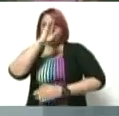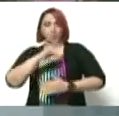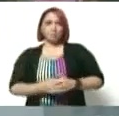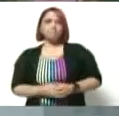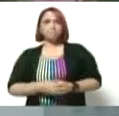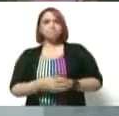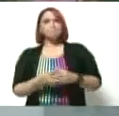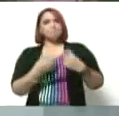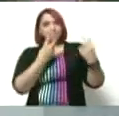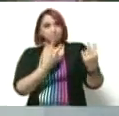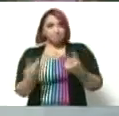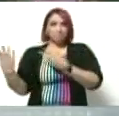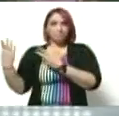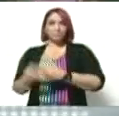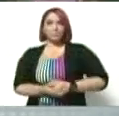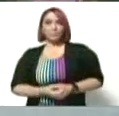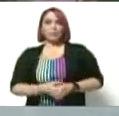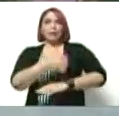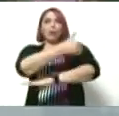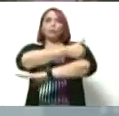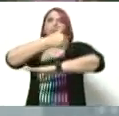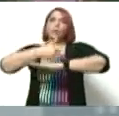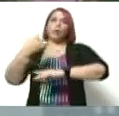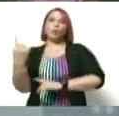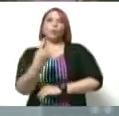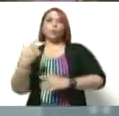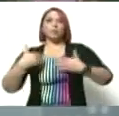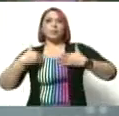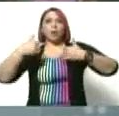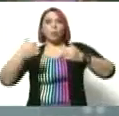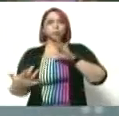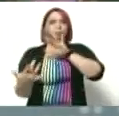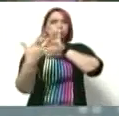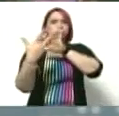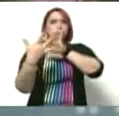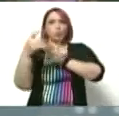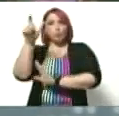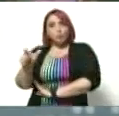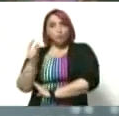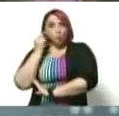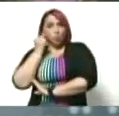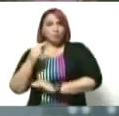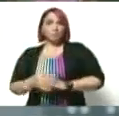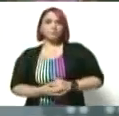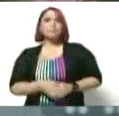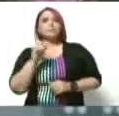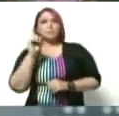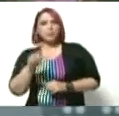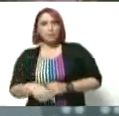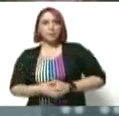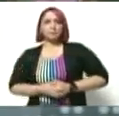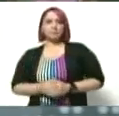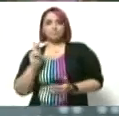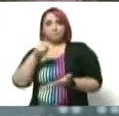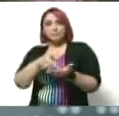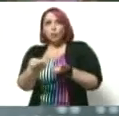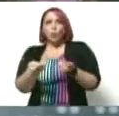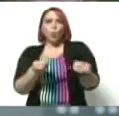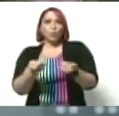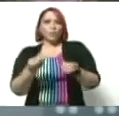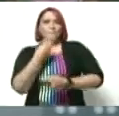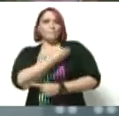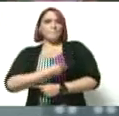recibir el pase de la autoridad única de salud del estado barinas angela torres estará igualmente presente la coordinadora de la